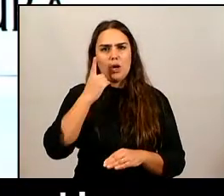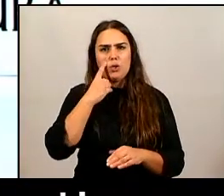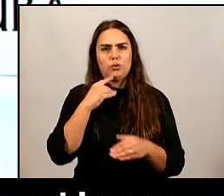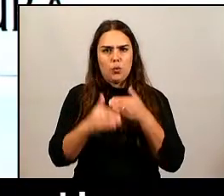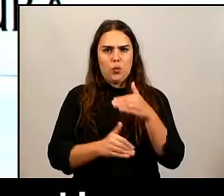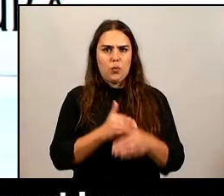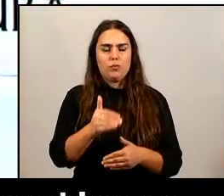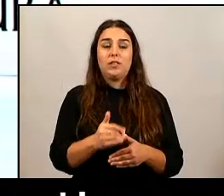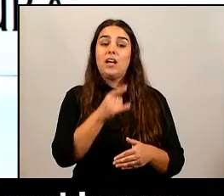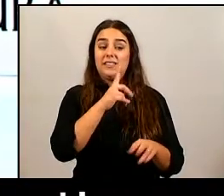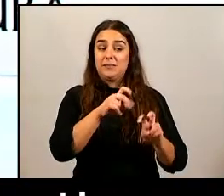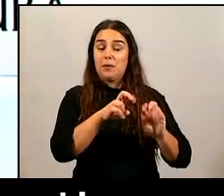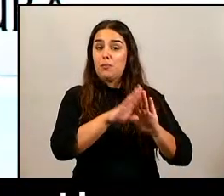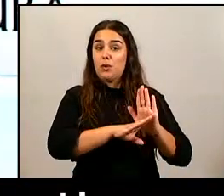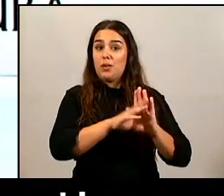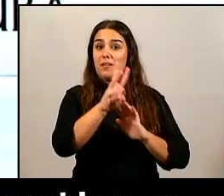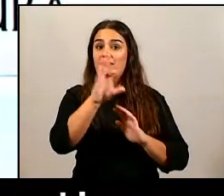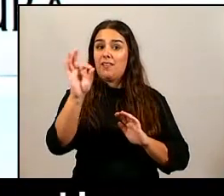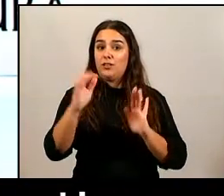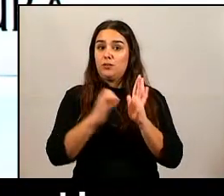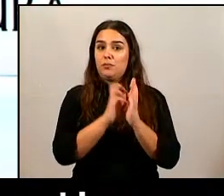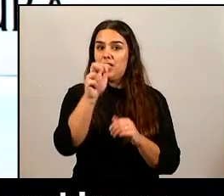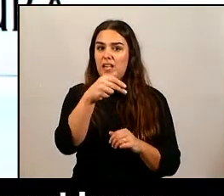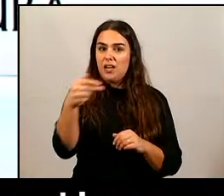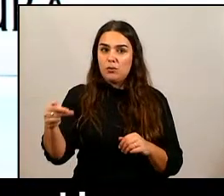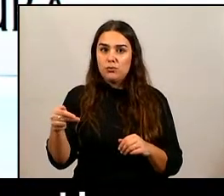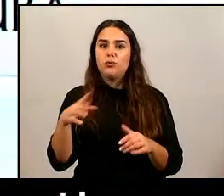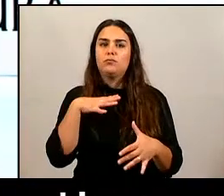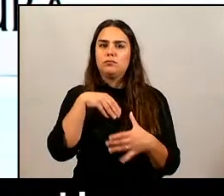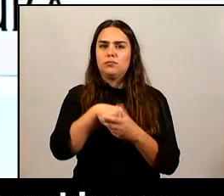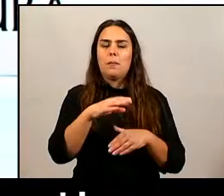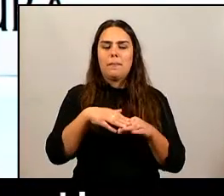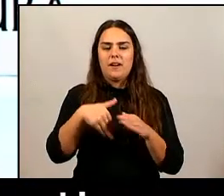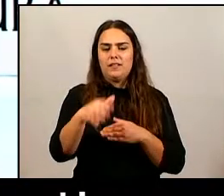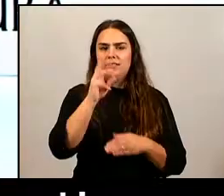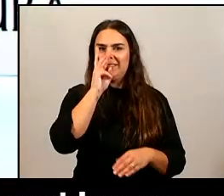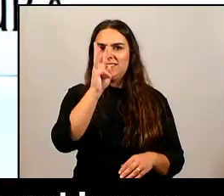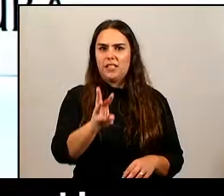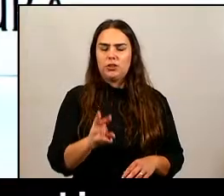dotación del programa es de 300.000 euros para desarrollar en los próximos 3 años.